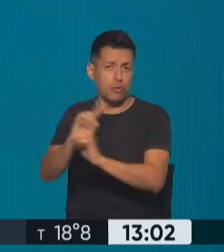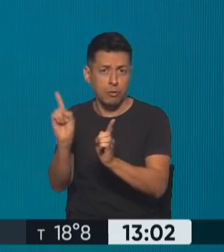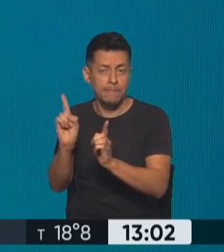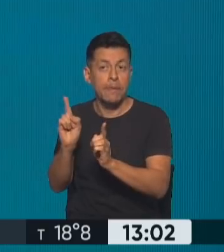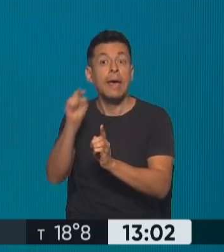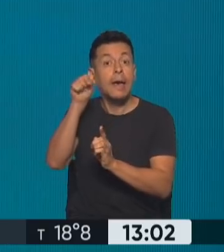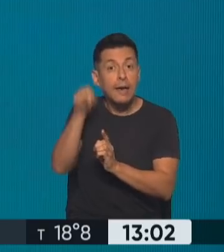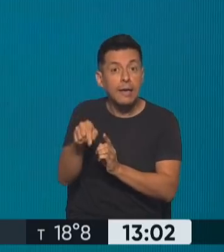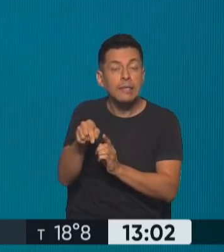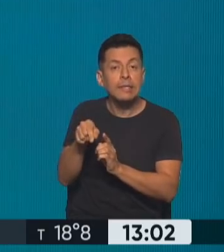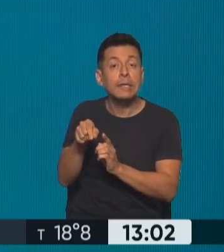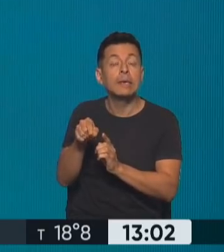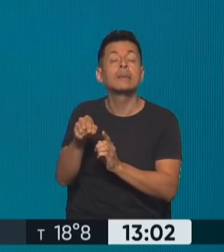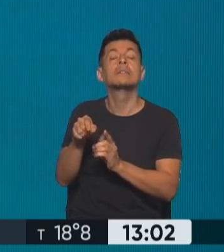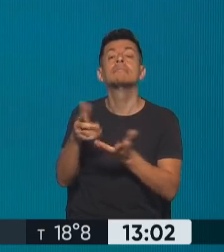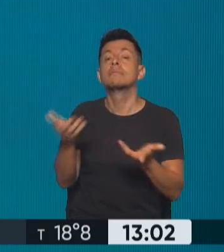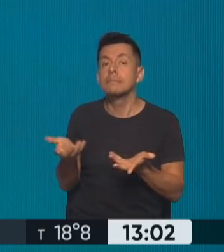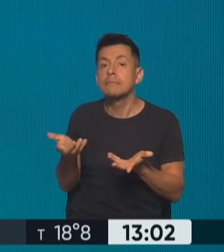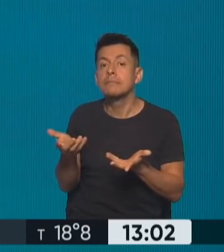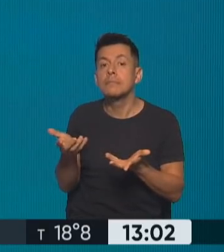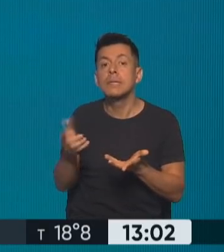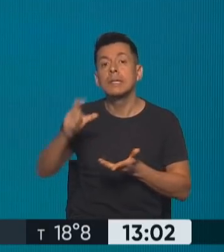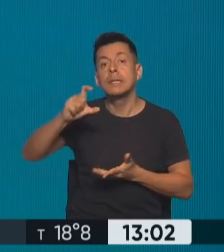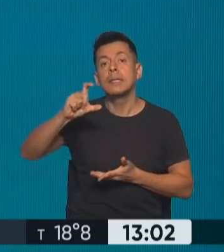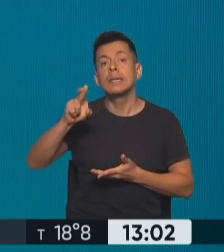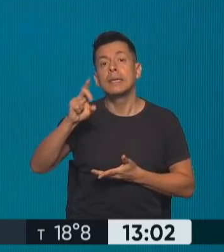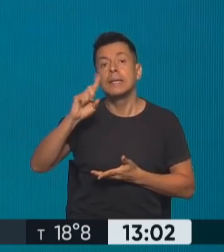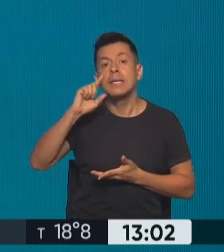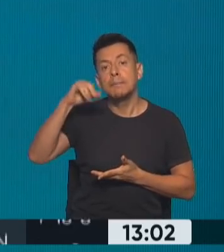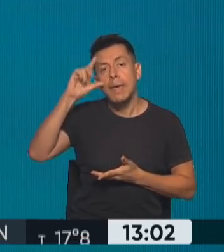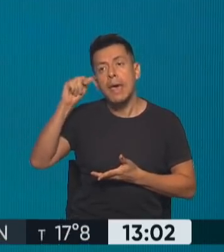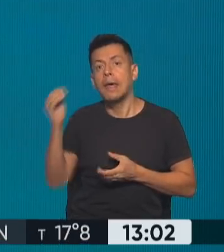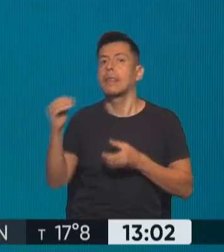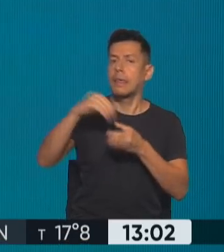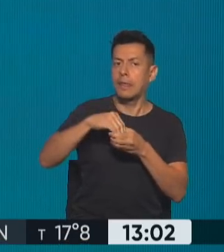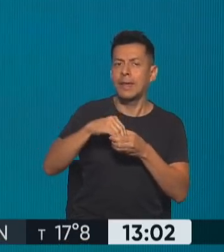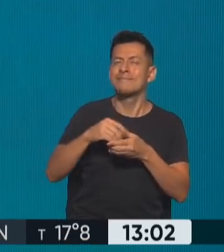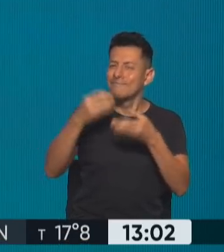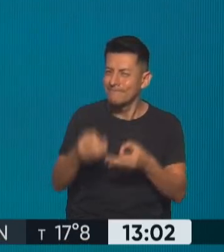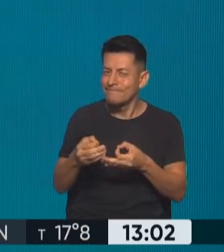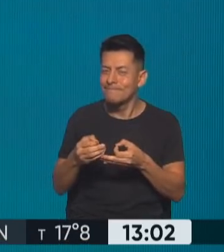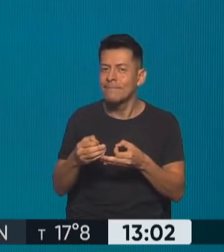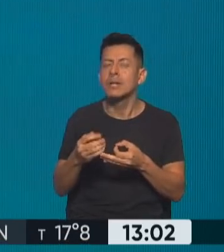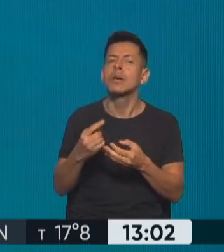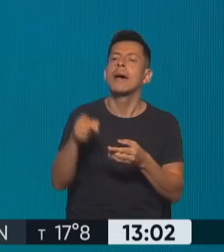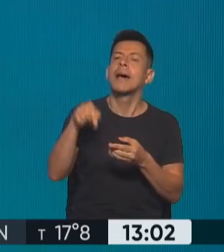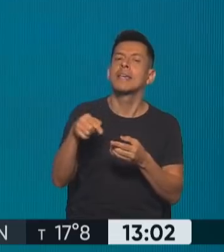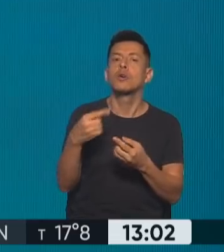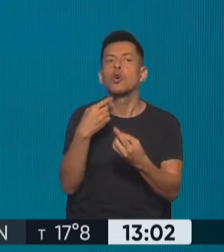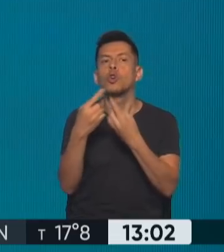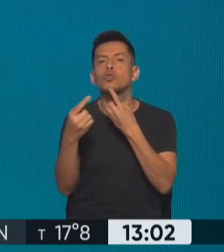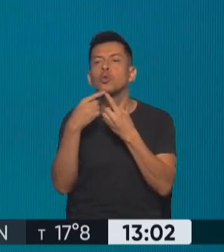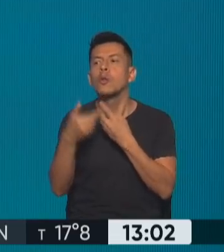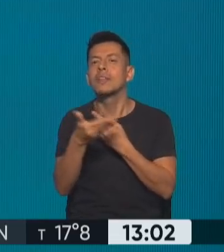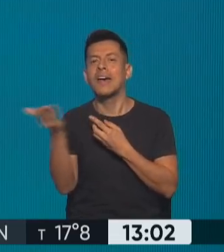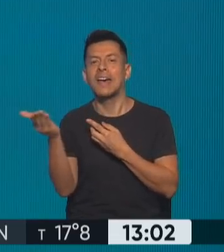produjo la anexión de Crimea. Mejor dicho, en ese momento era la consulta popular que se